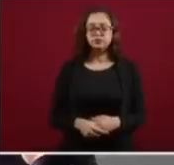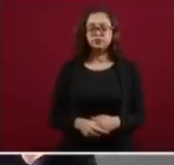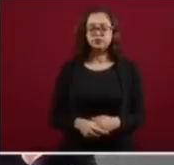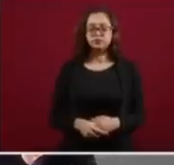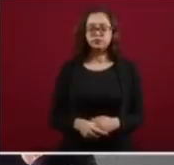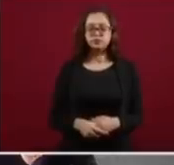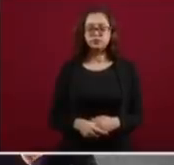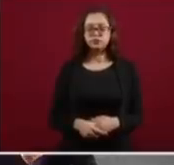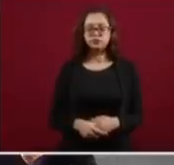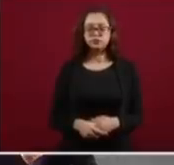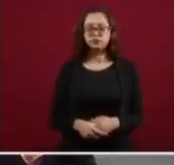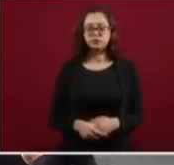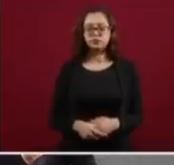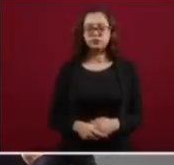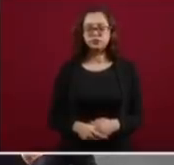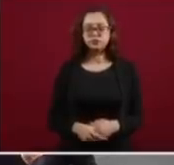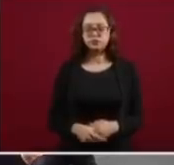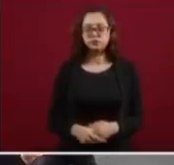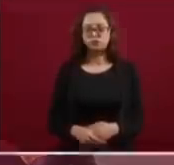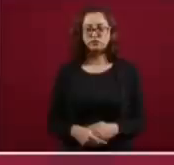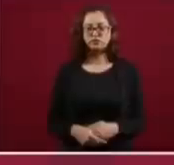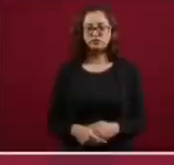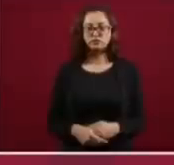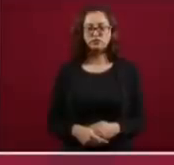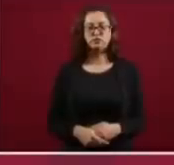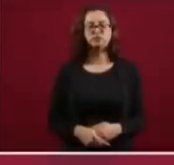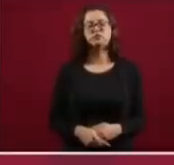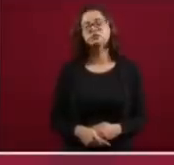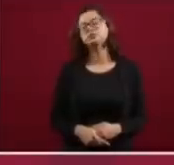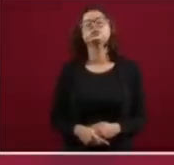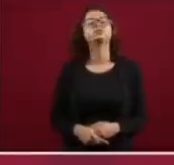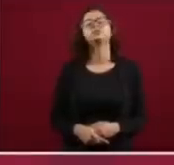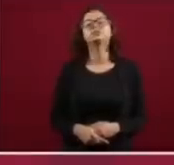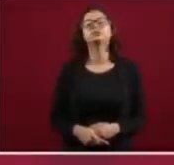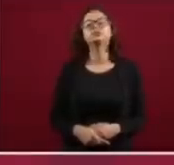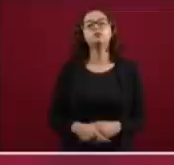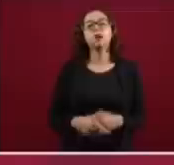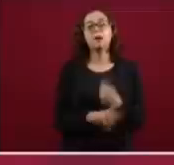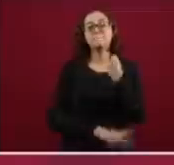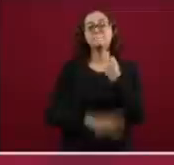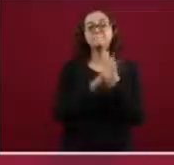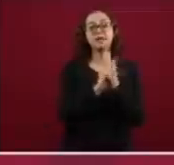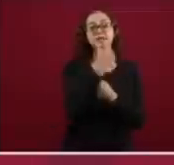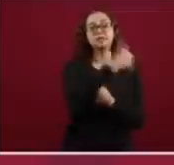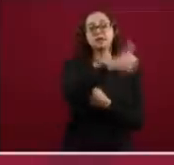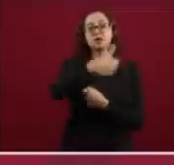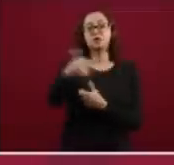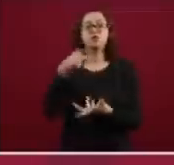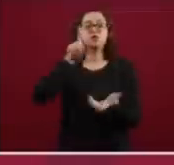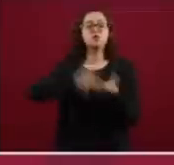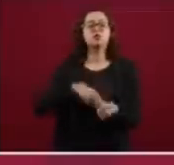los procesos políticos-electorales de cada país